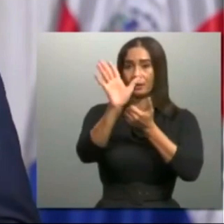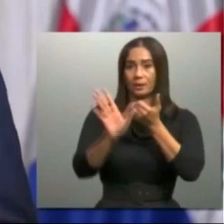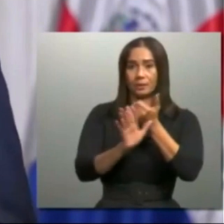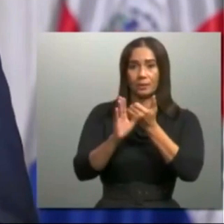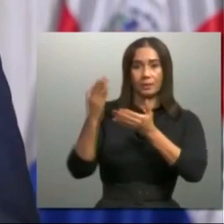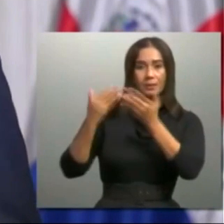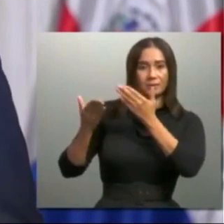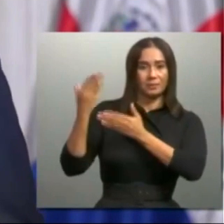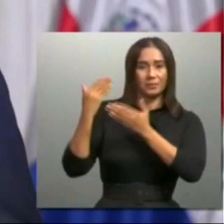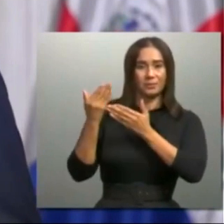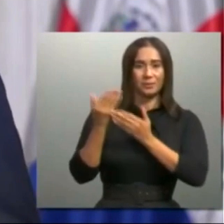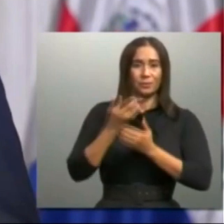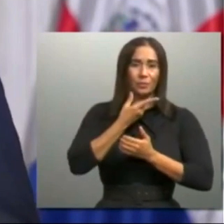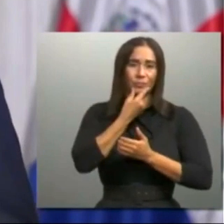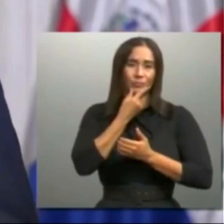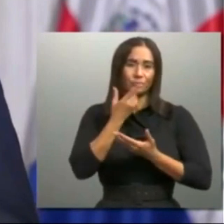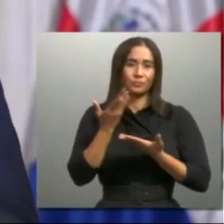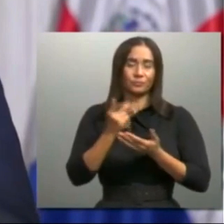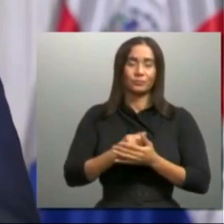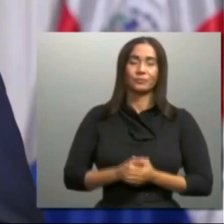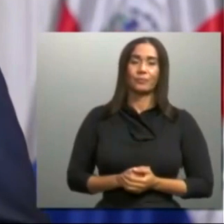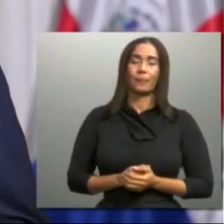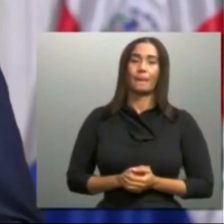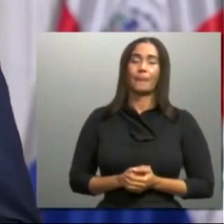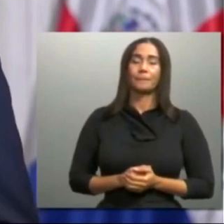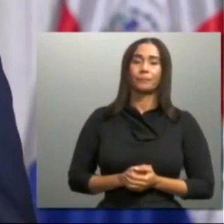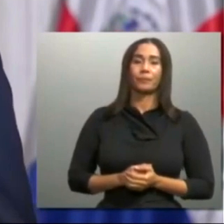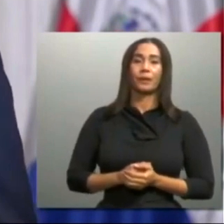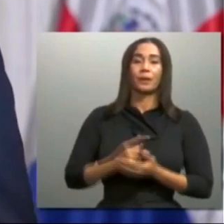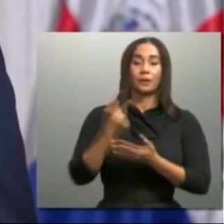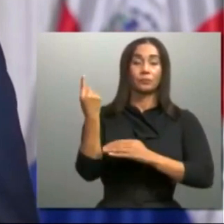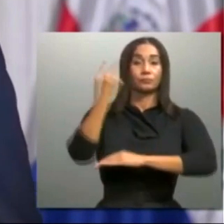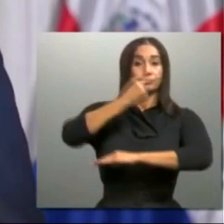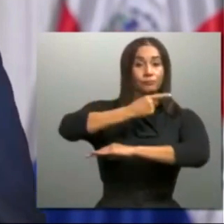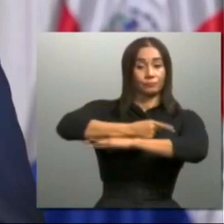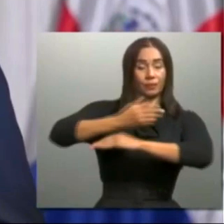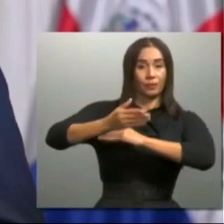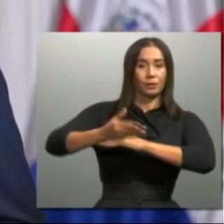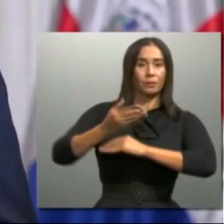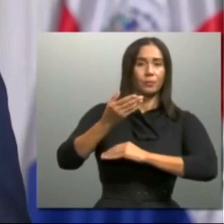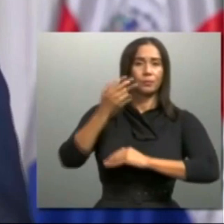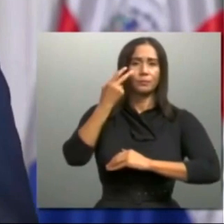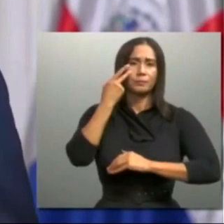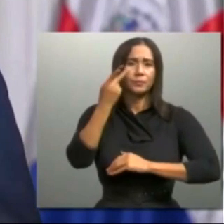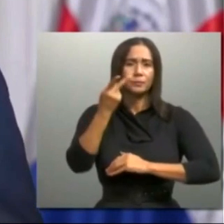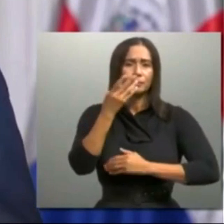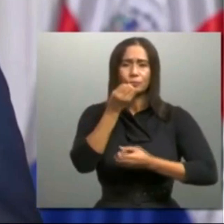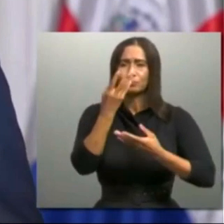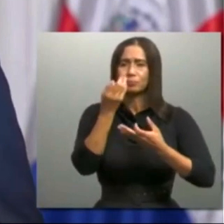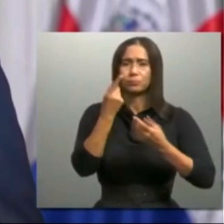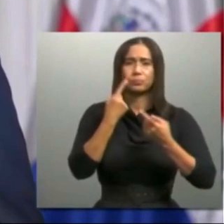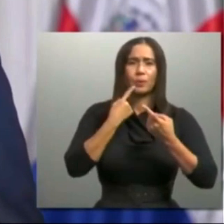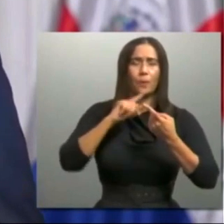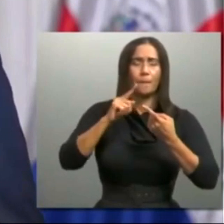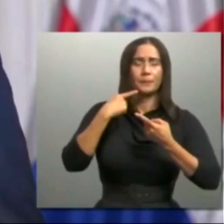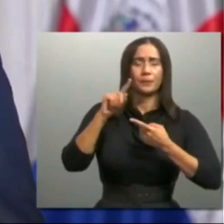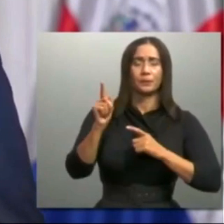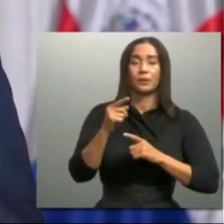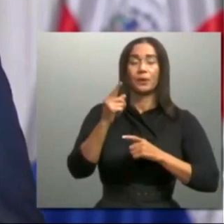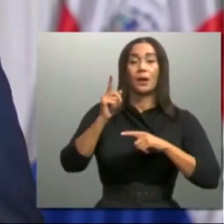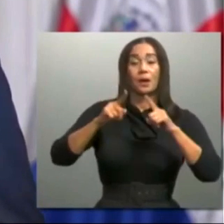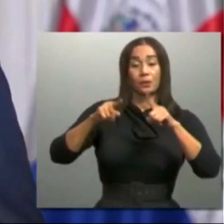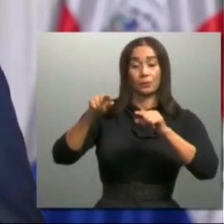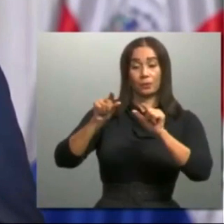no se va a vender, y eso me parece muy bien, de verdad. Ojalá que ahora, con este